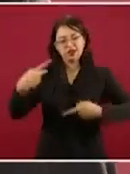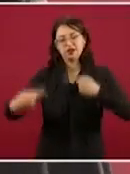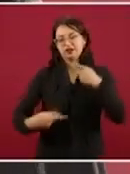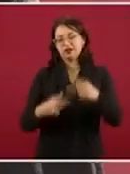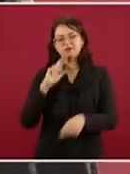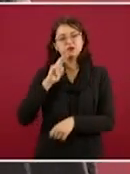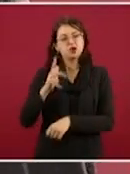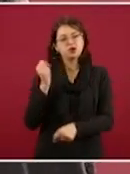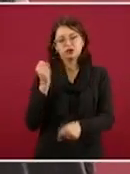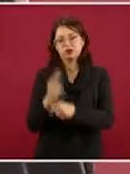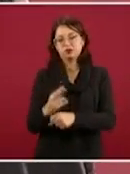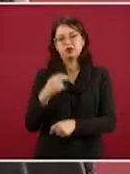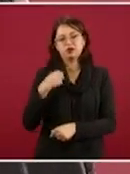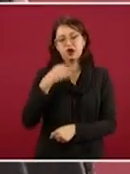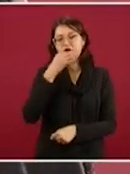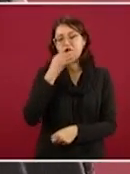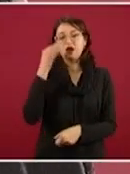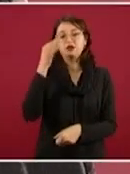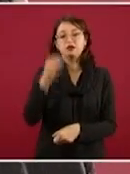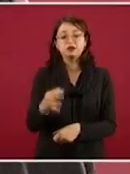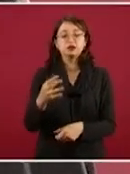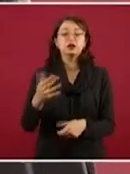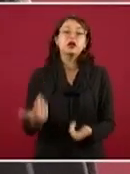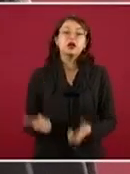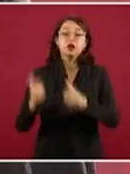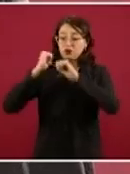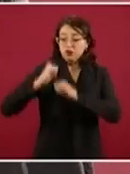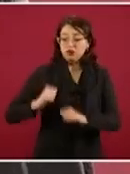Y ya que estamos hablando de independencia de poderes,